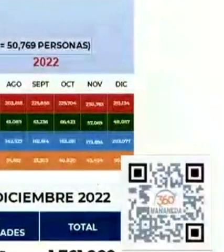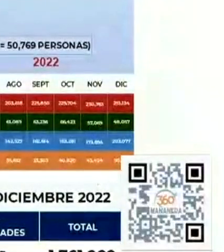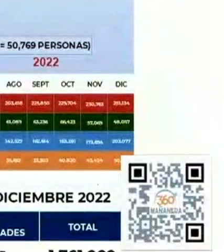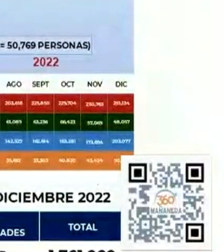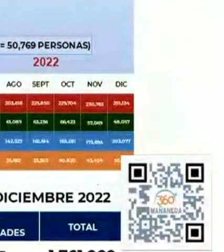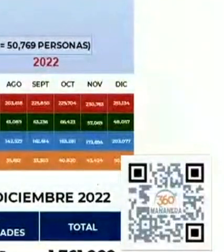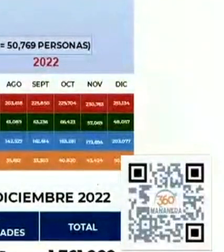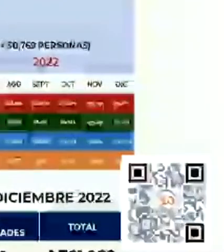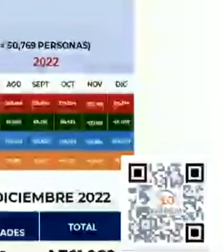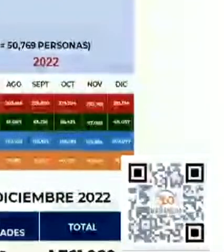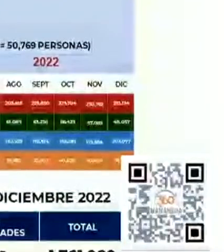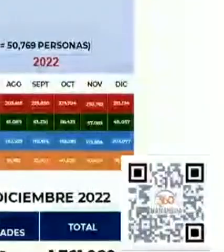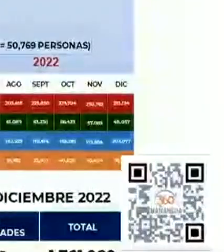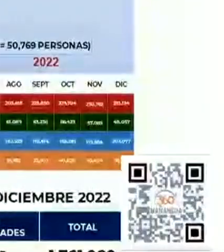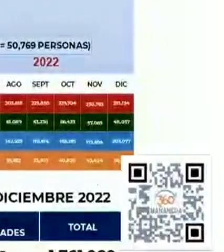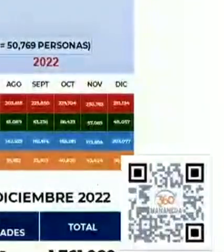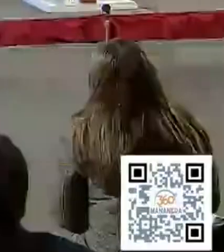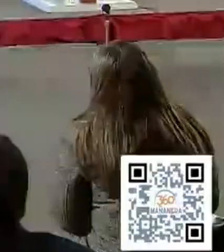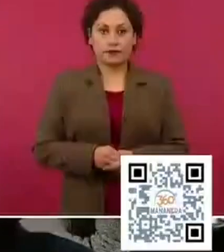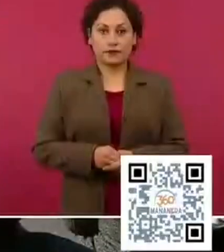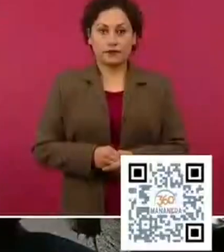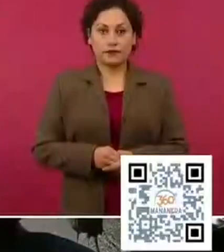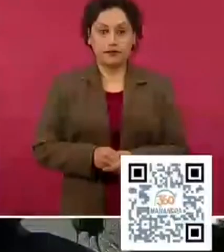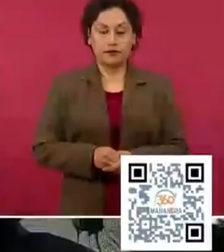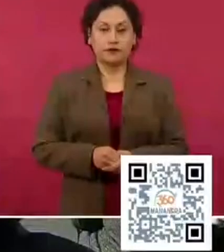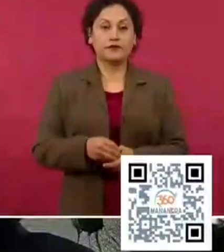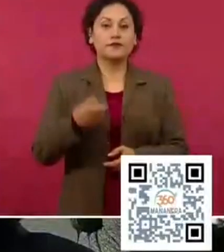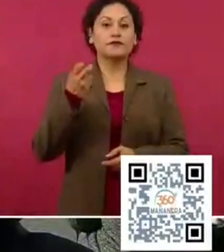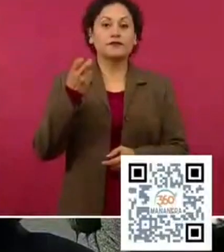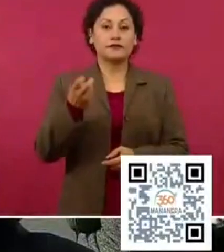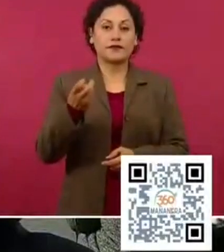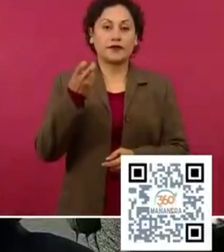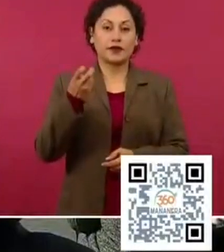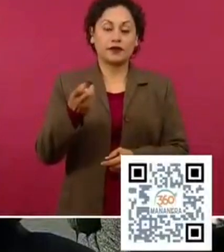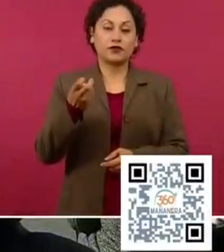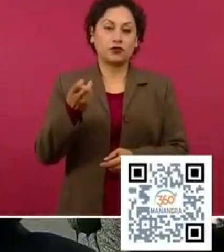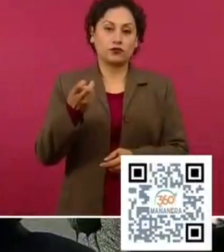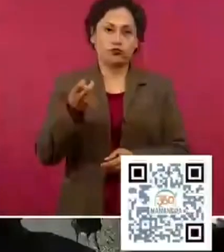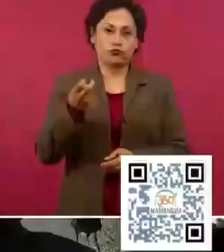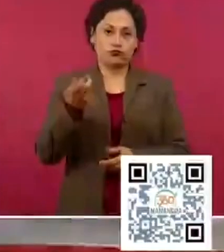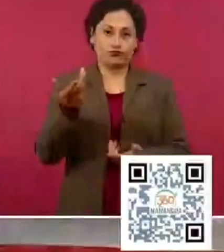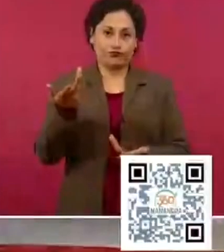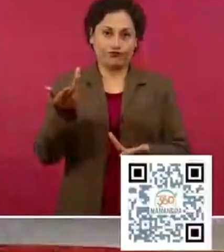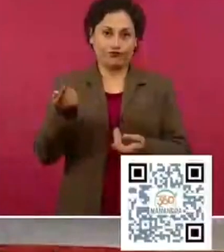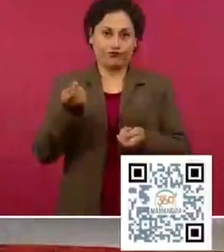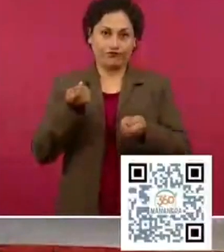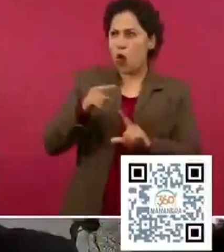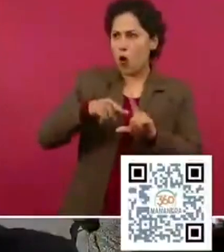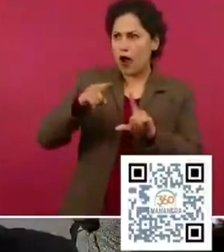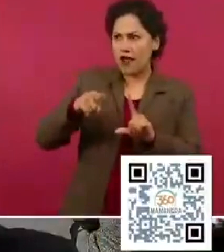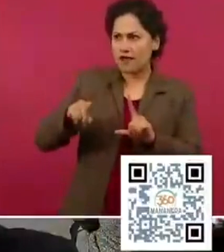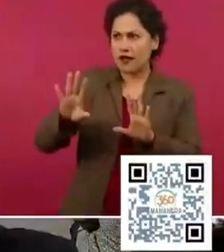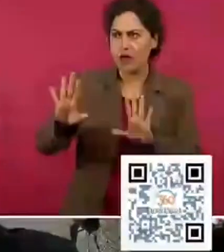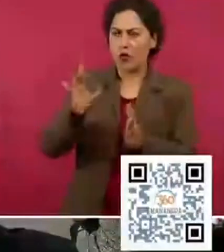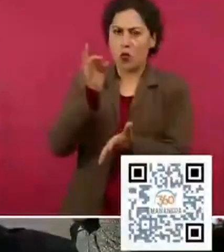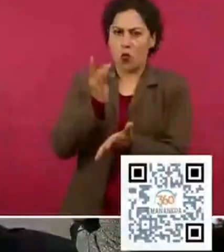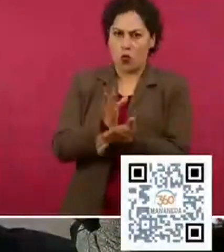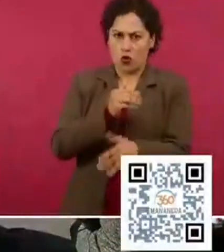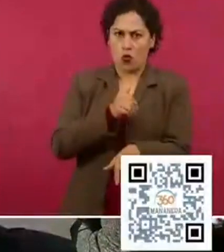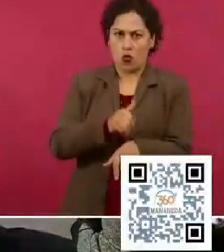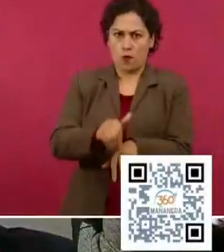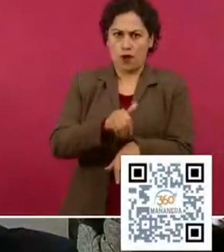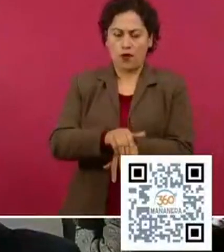verde Nosotros hemos podido que esto no se veía Desde hacía mucho tiempo son